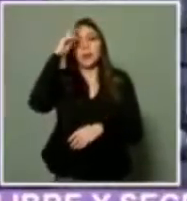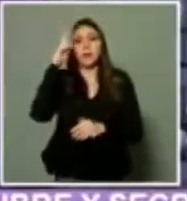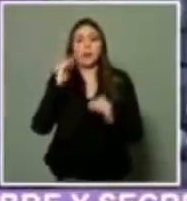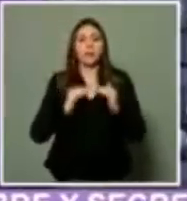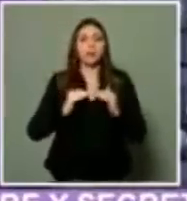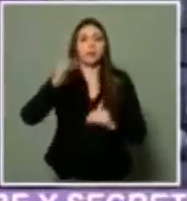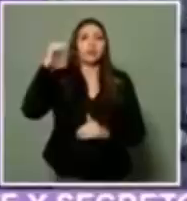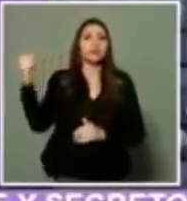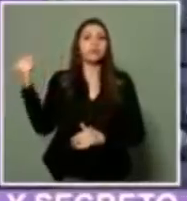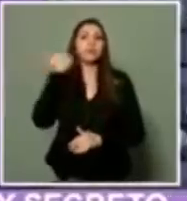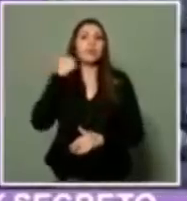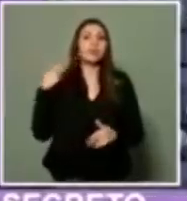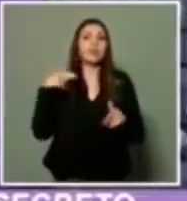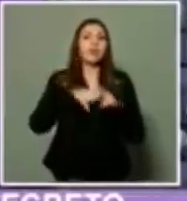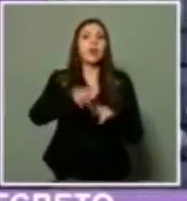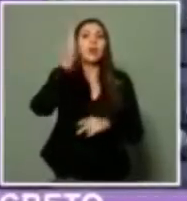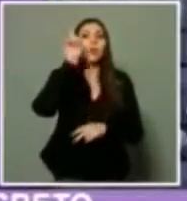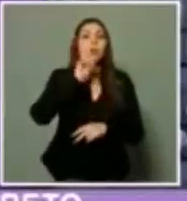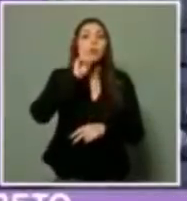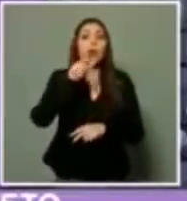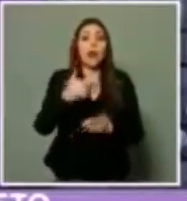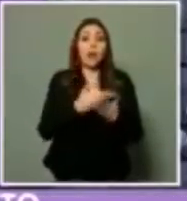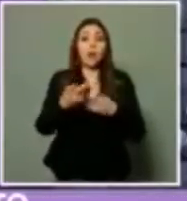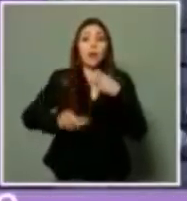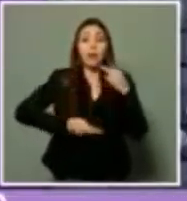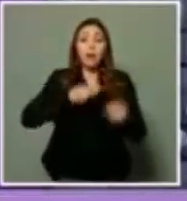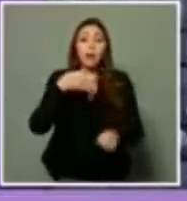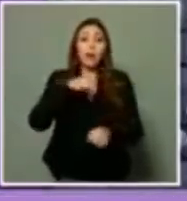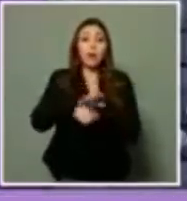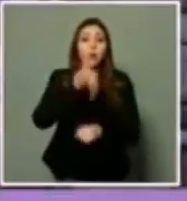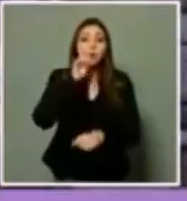defensa a las mujeres. Eres una cínica.